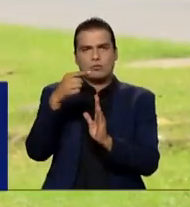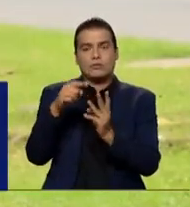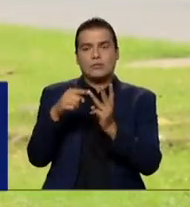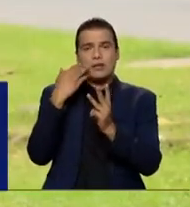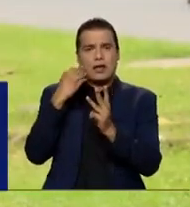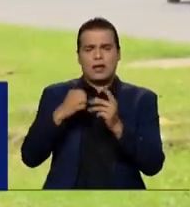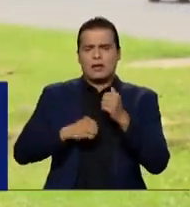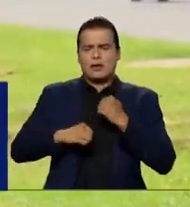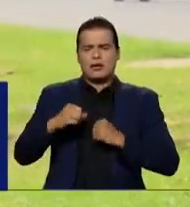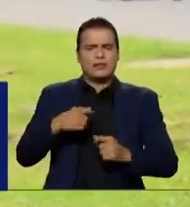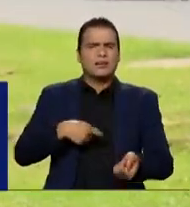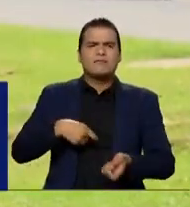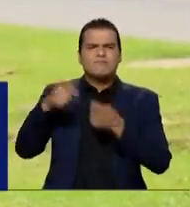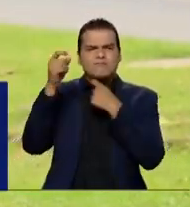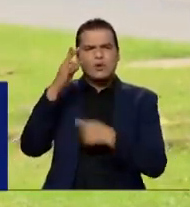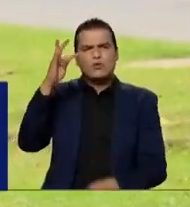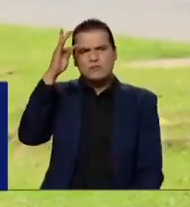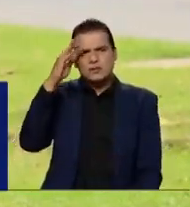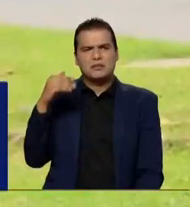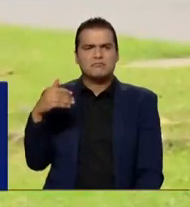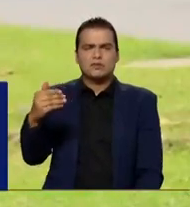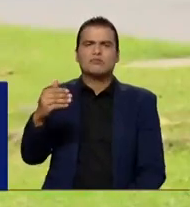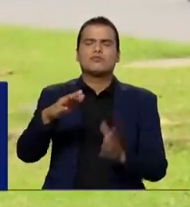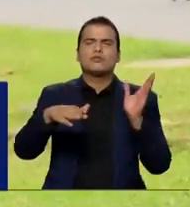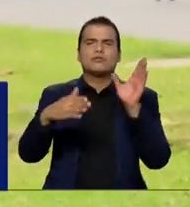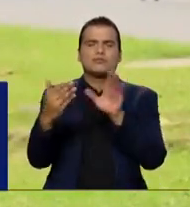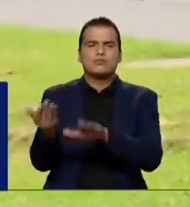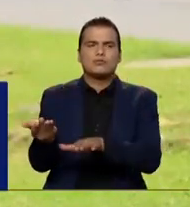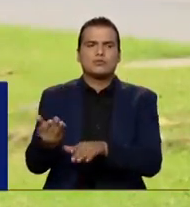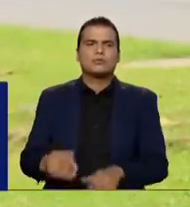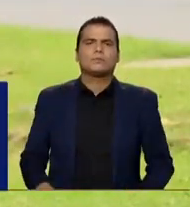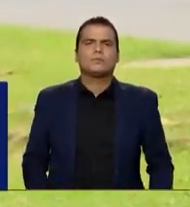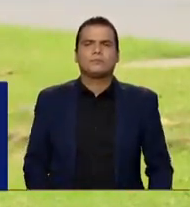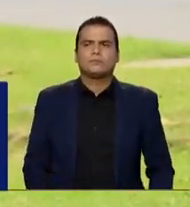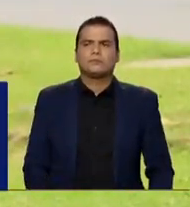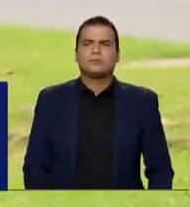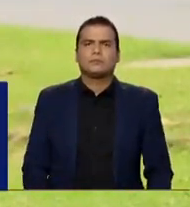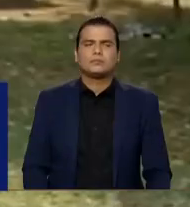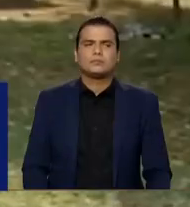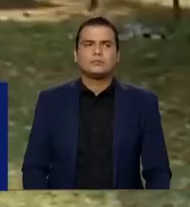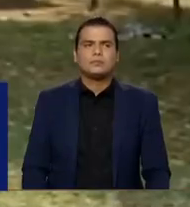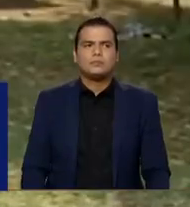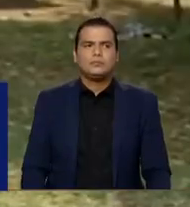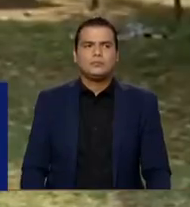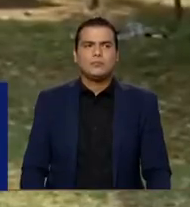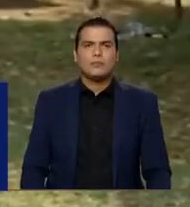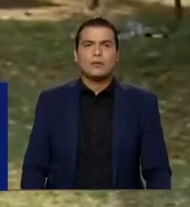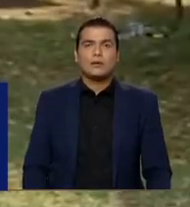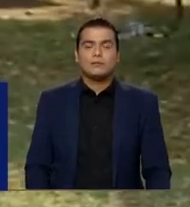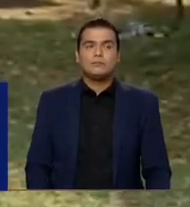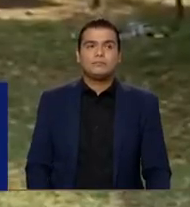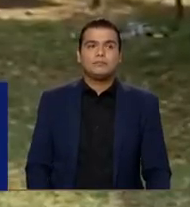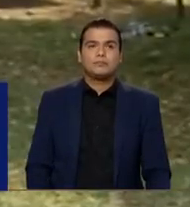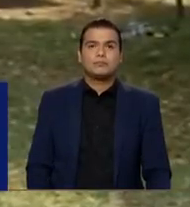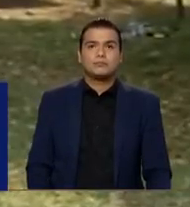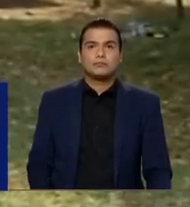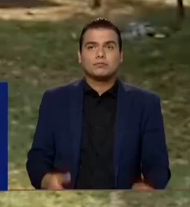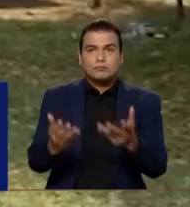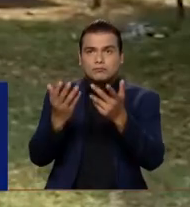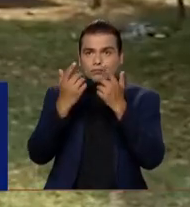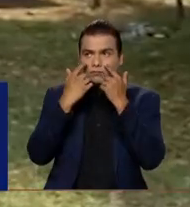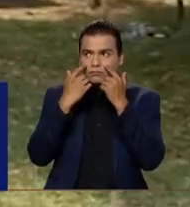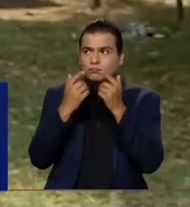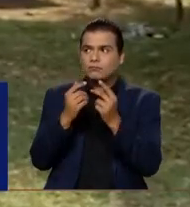gravemente herida falleció cuando era trasladada hasta un centro asistencial. Se tuvo conocimiento del homicidio de